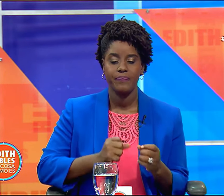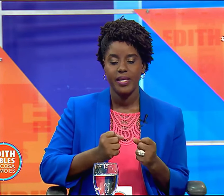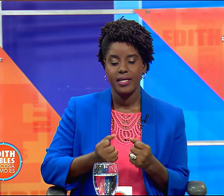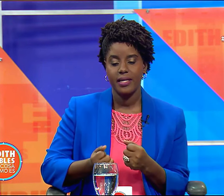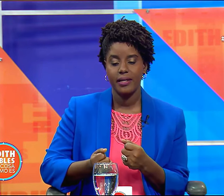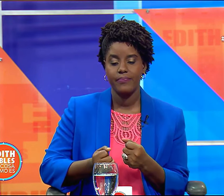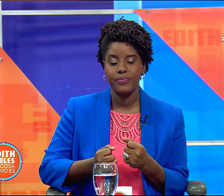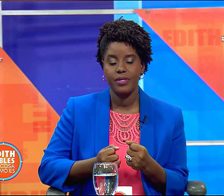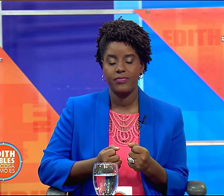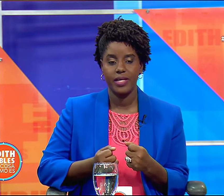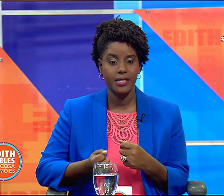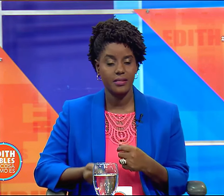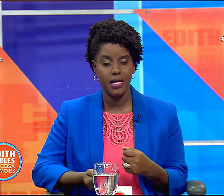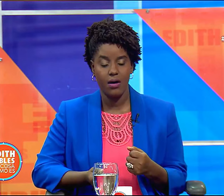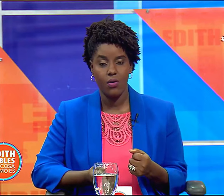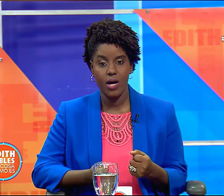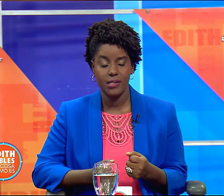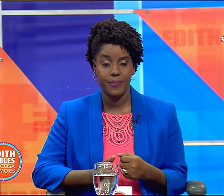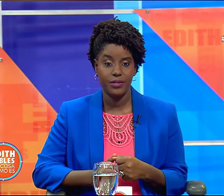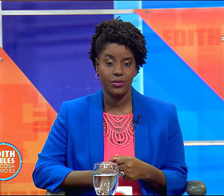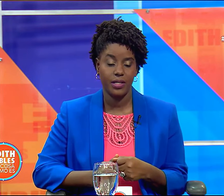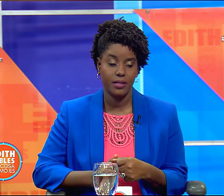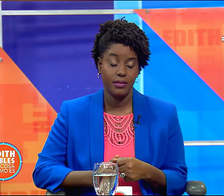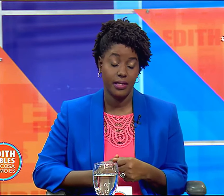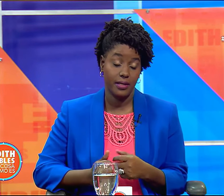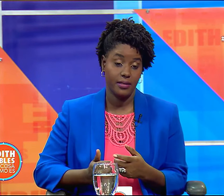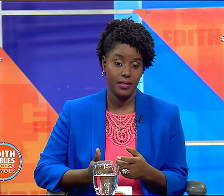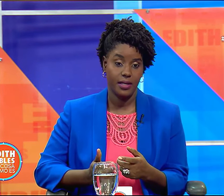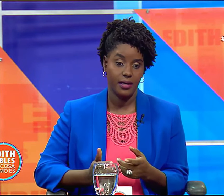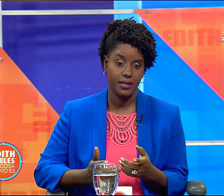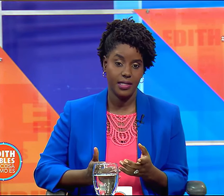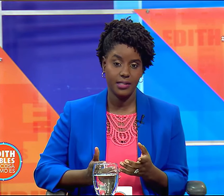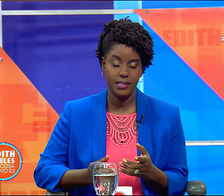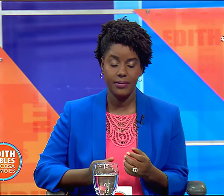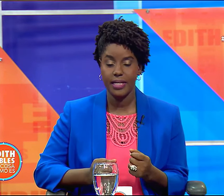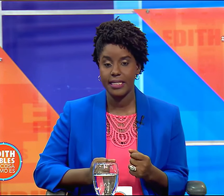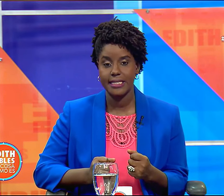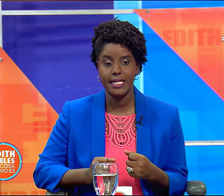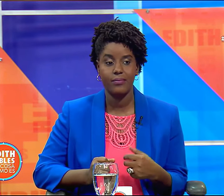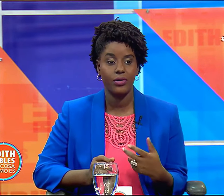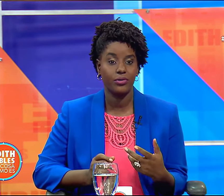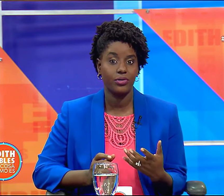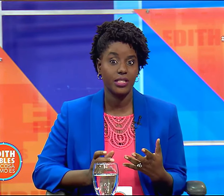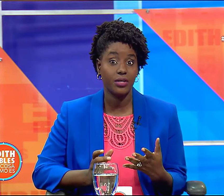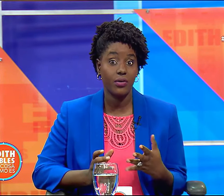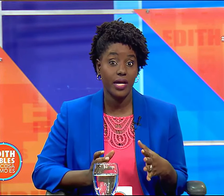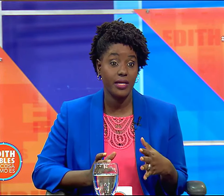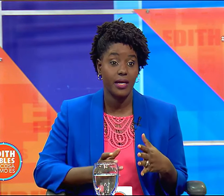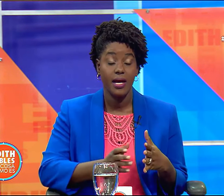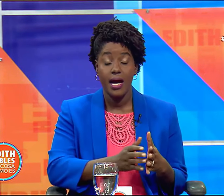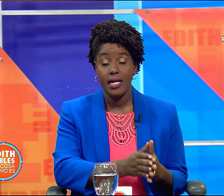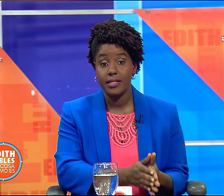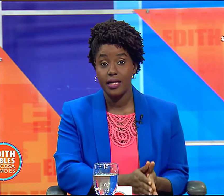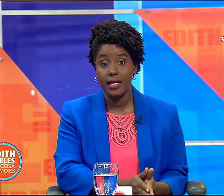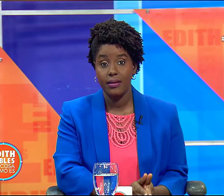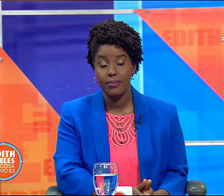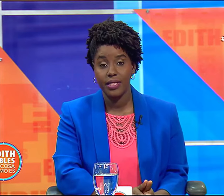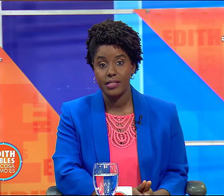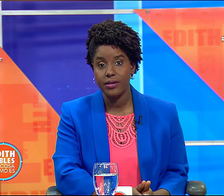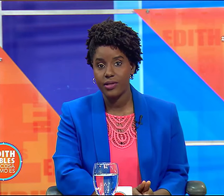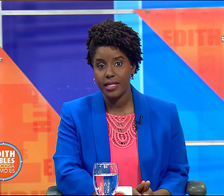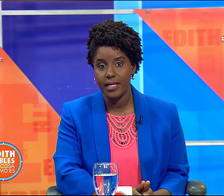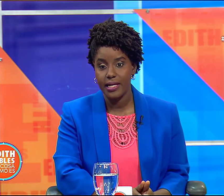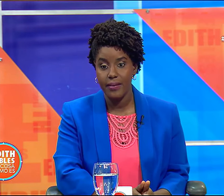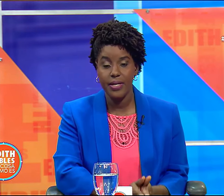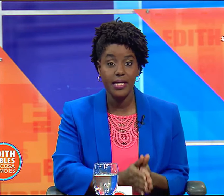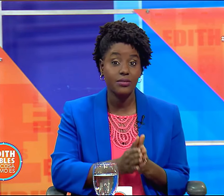una diferencia o un aspecto de quienes iban y decían, bueno, ¿dónde tengo que ir? ¿Al